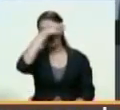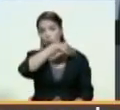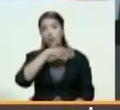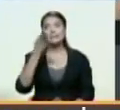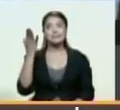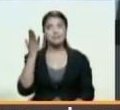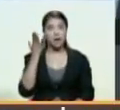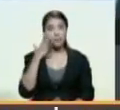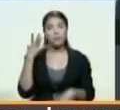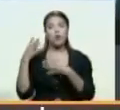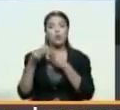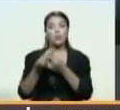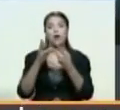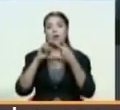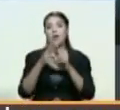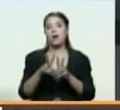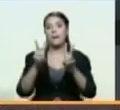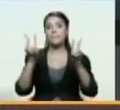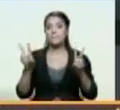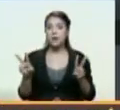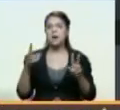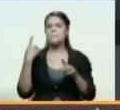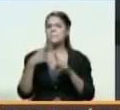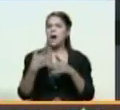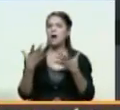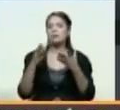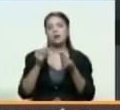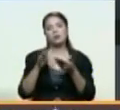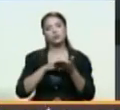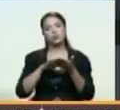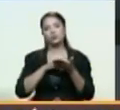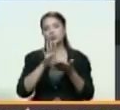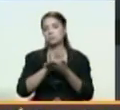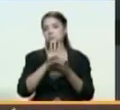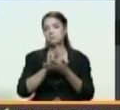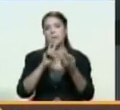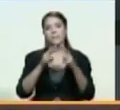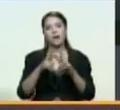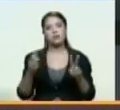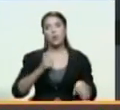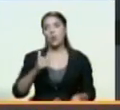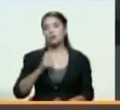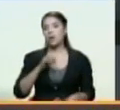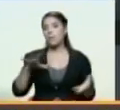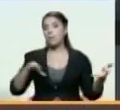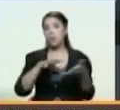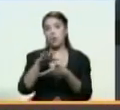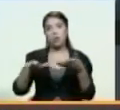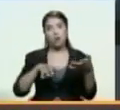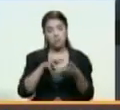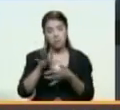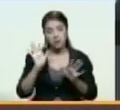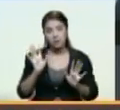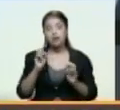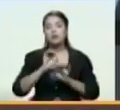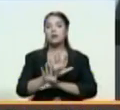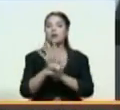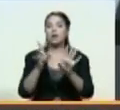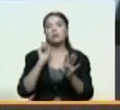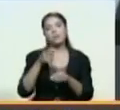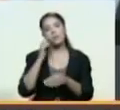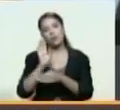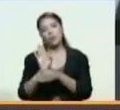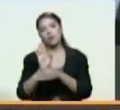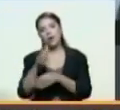que él va a acompañar la paz, que él va a acompañar la solución pacífica de cualquier controversia que exista y que por supuesto va a proteger al